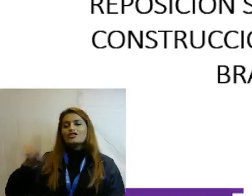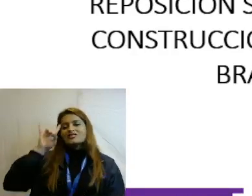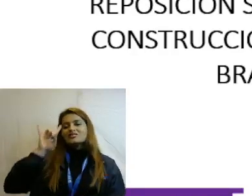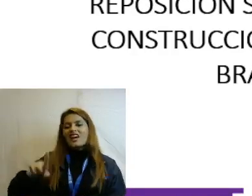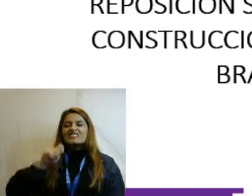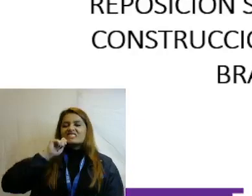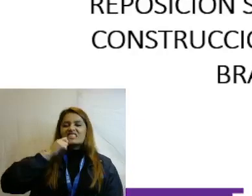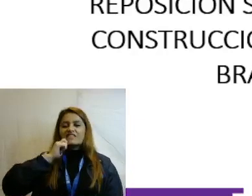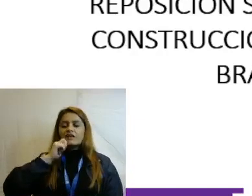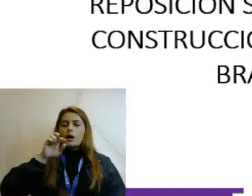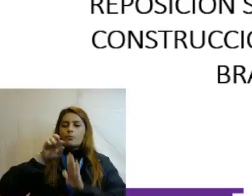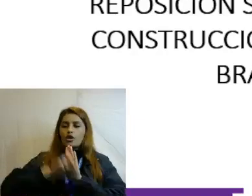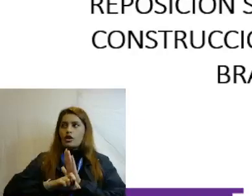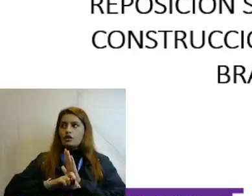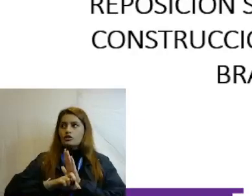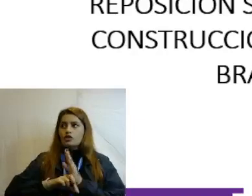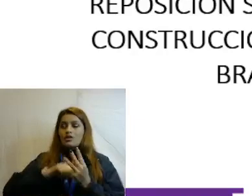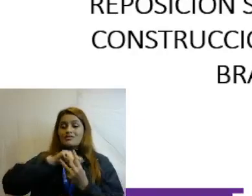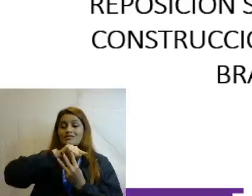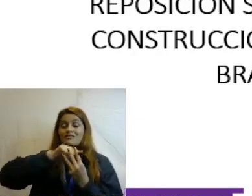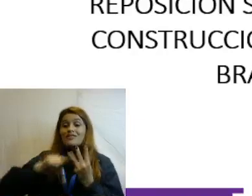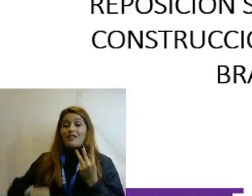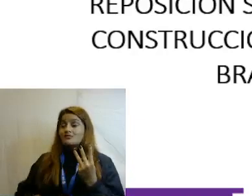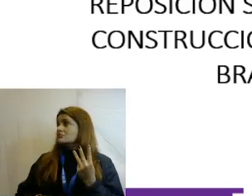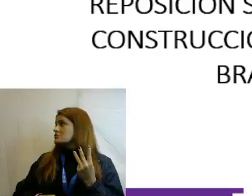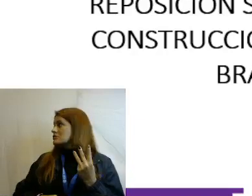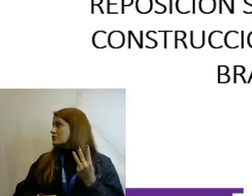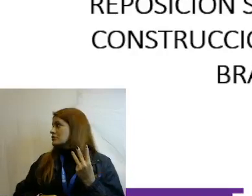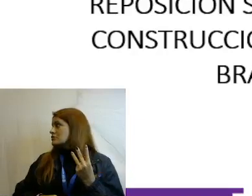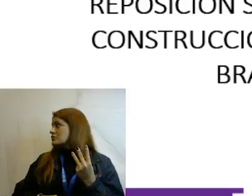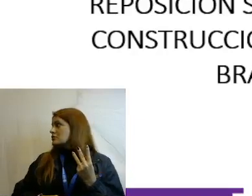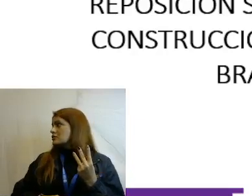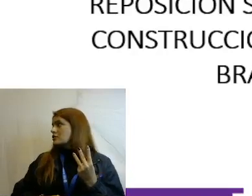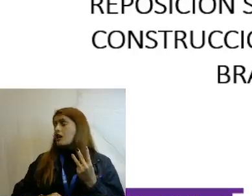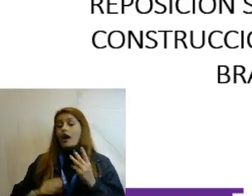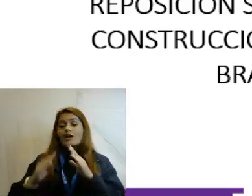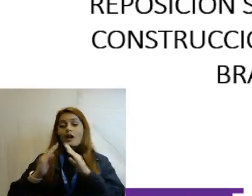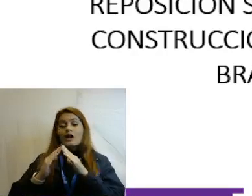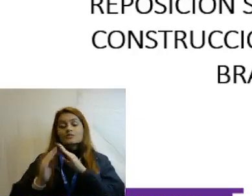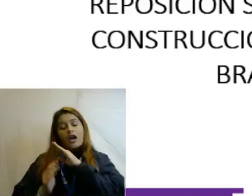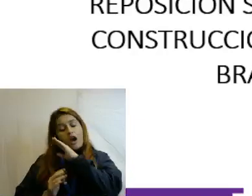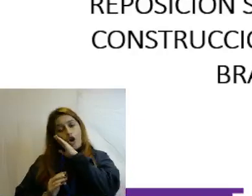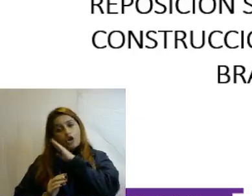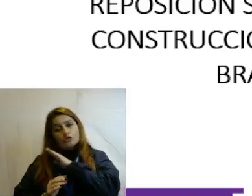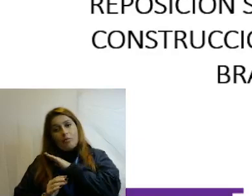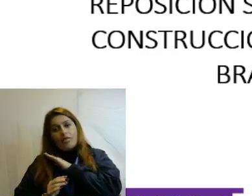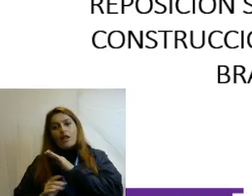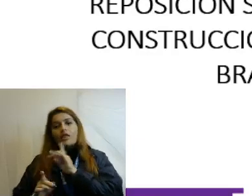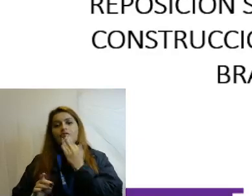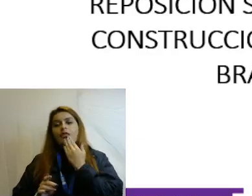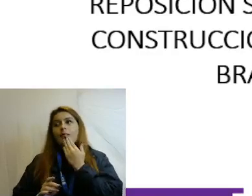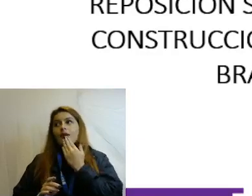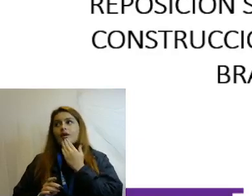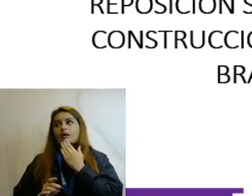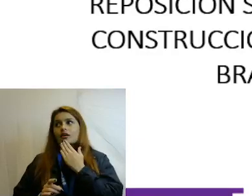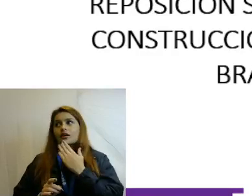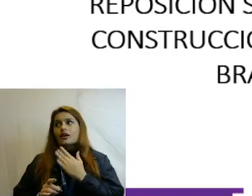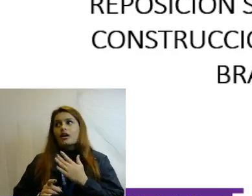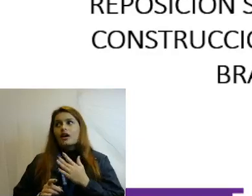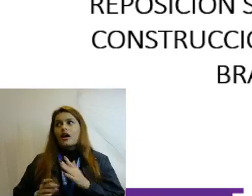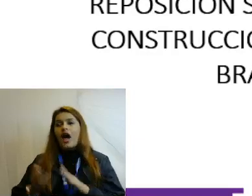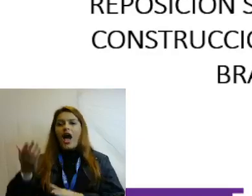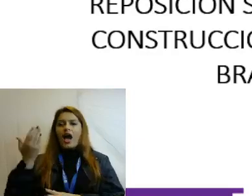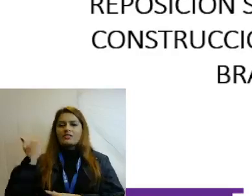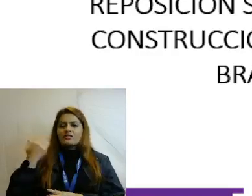significado este proyecto, en particular de los tres, la Casa Hospedería, ¿cierto? Que tuvo licitaciones desiertas hace